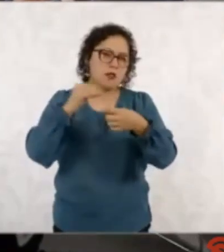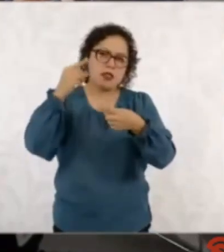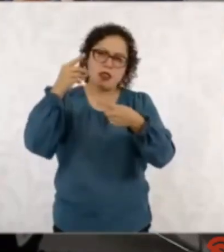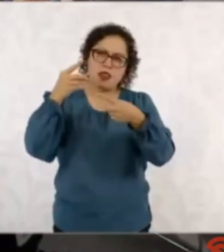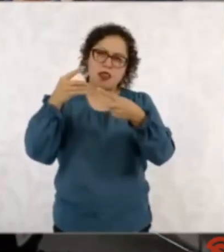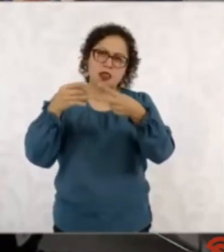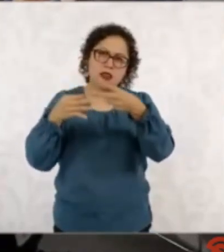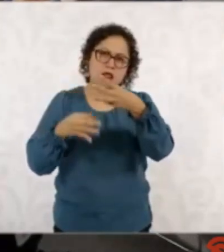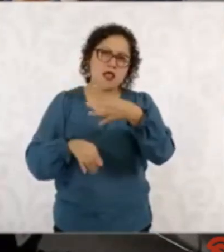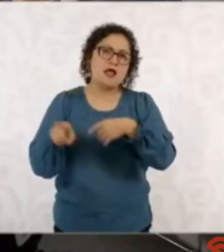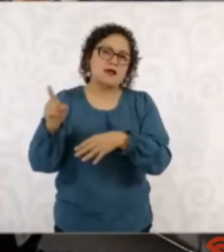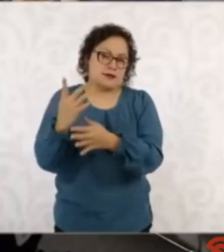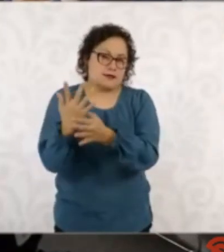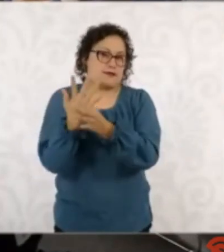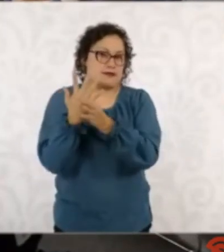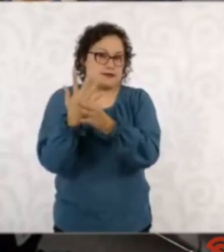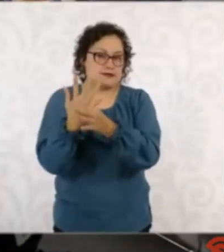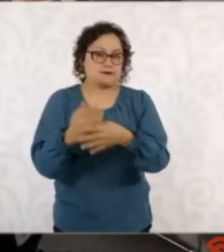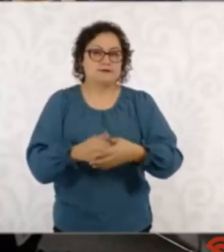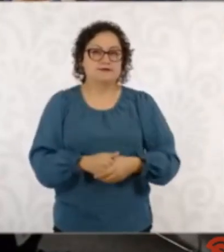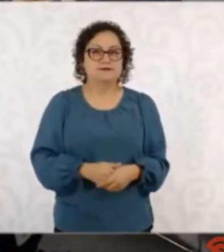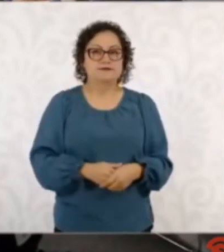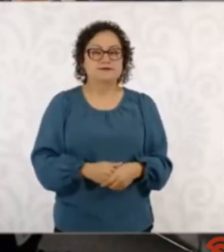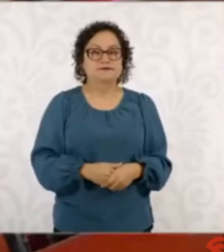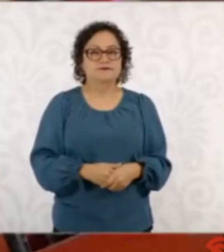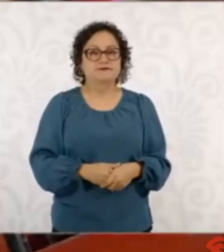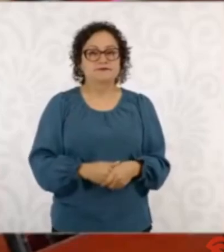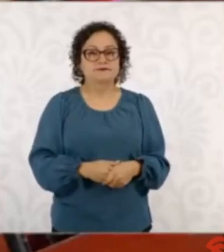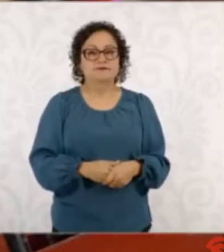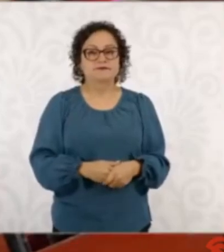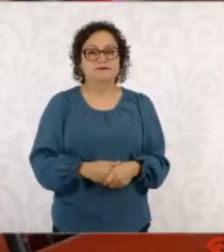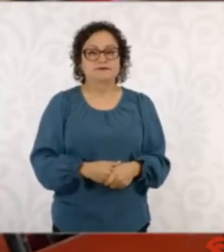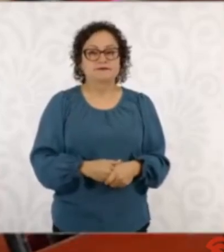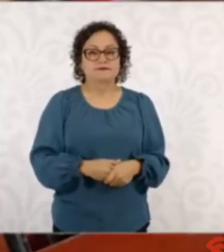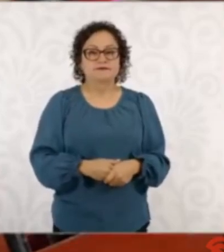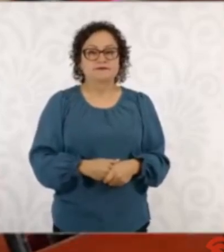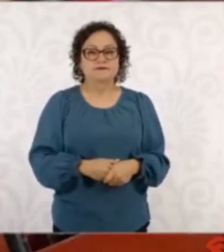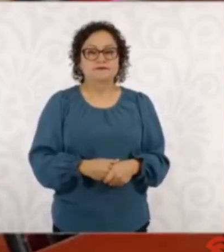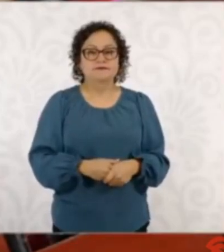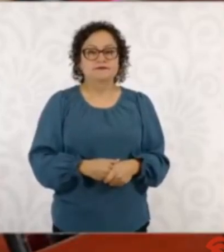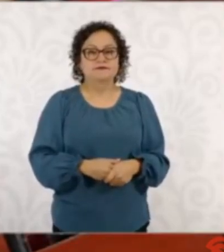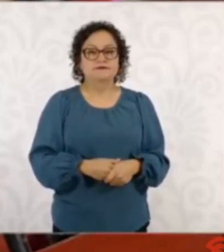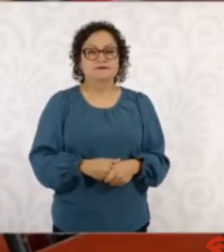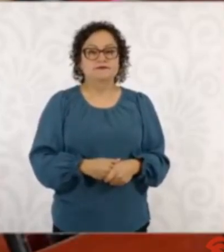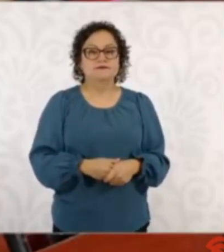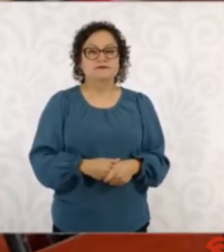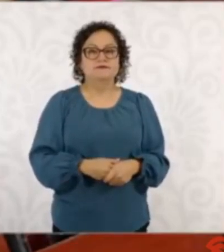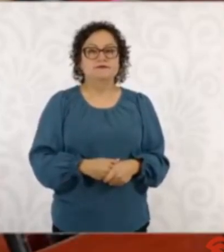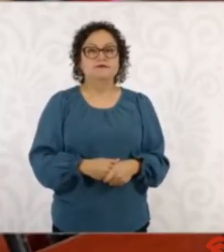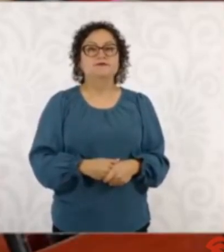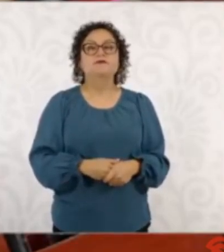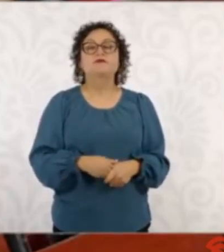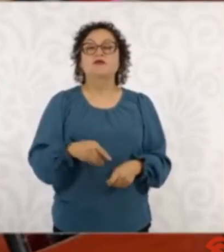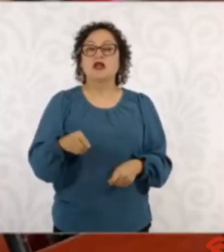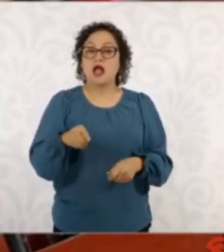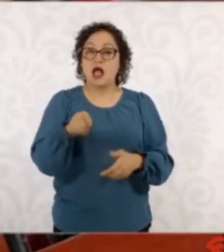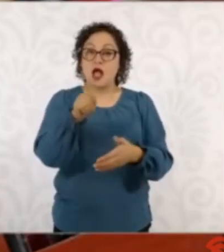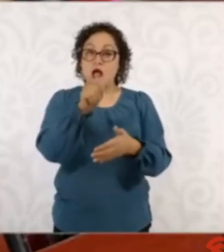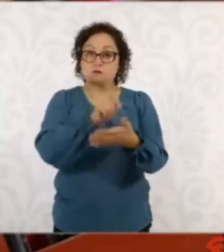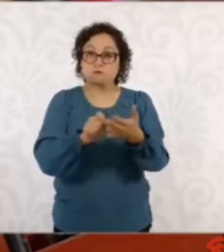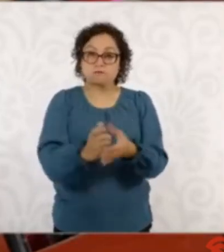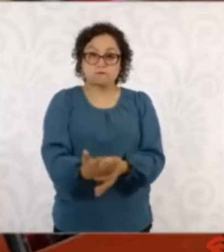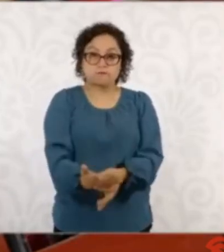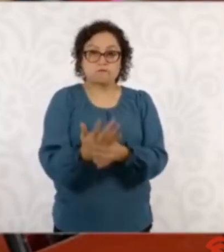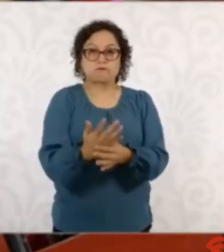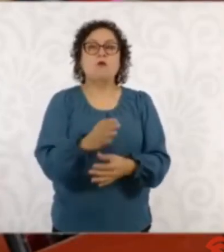Dice, considerando primero que el suscrito es competente para conocer y resolver el